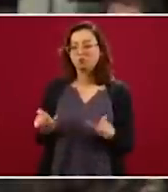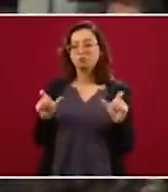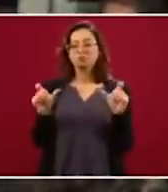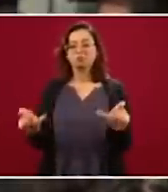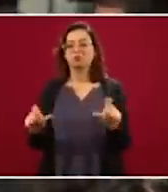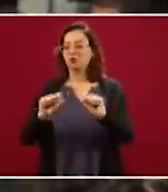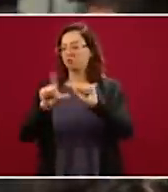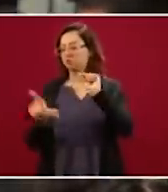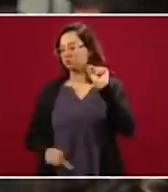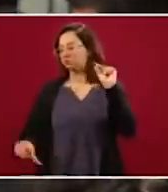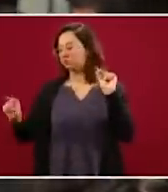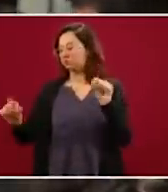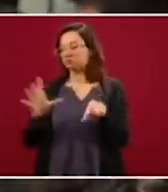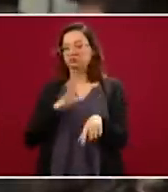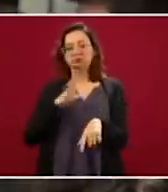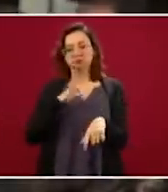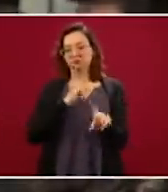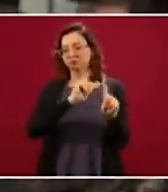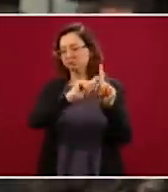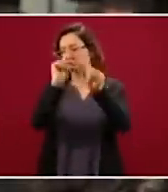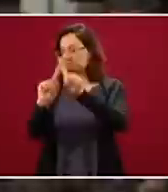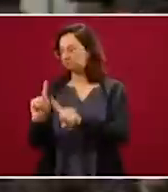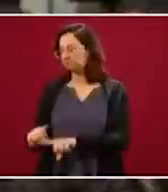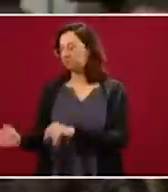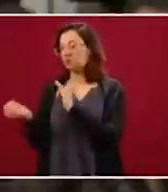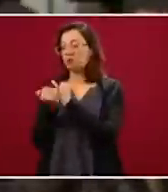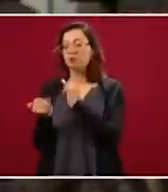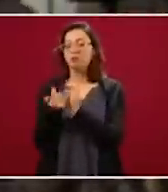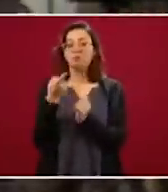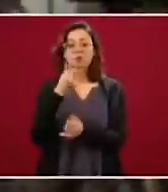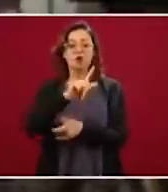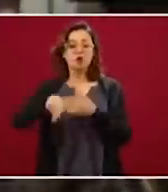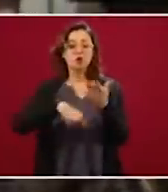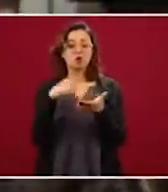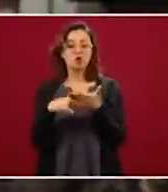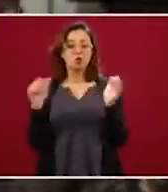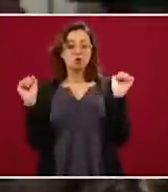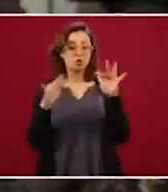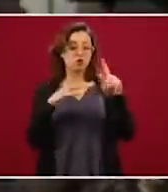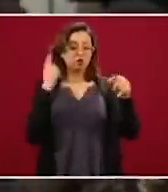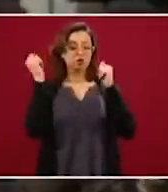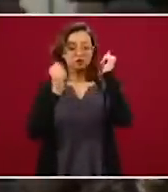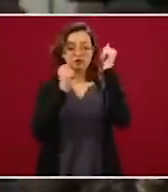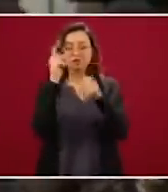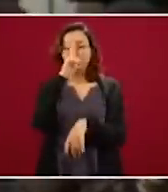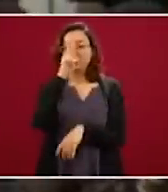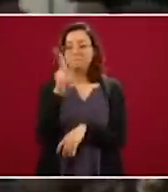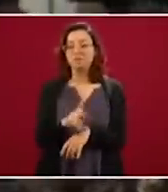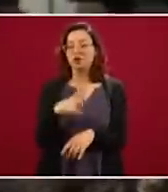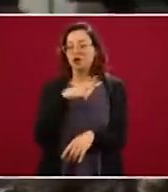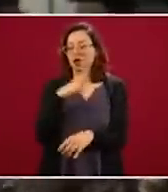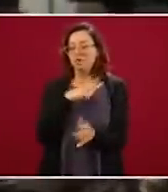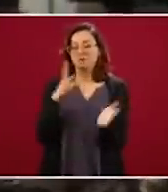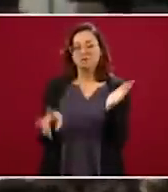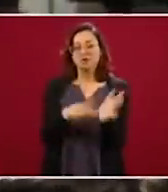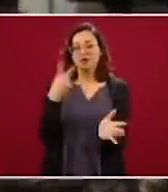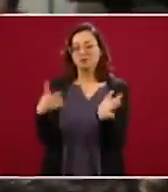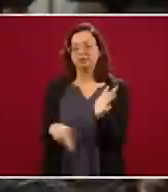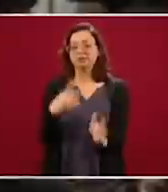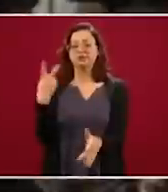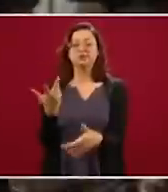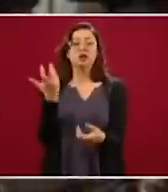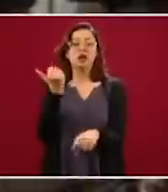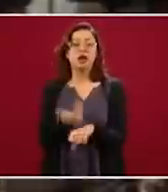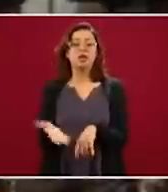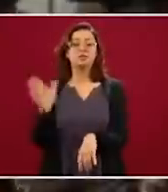del país. Sin embargo, en los lugares turísticos y de mayor afluencia, pues obviamente se viene presentando. En las administraciones